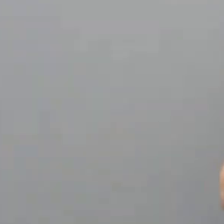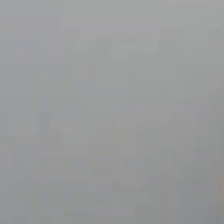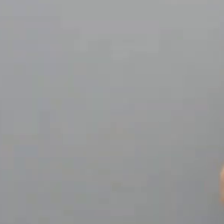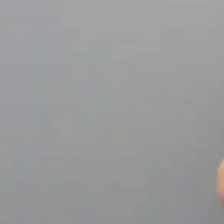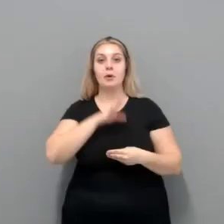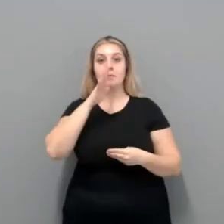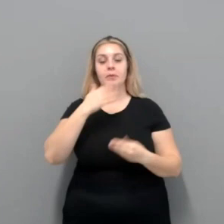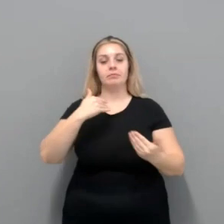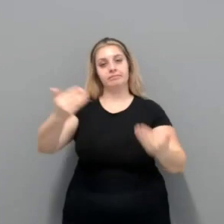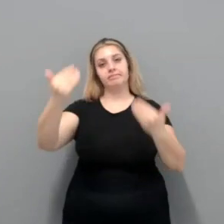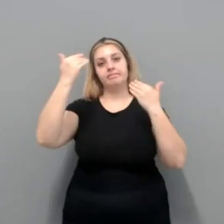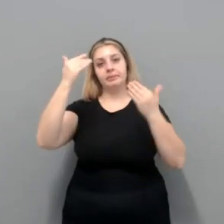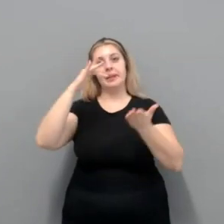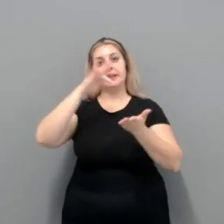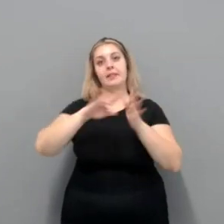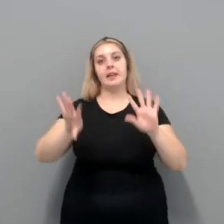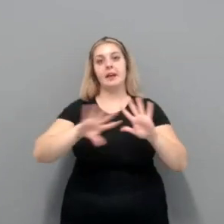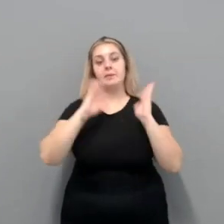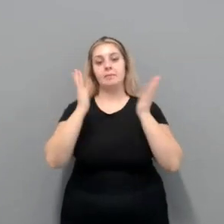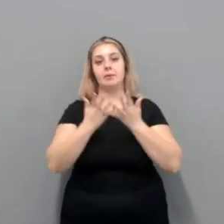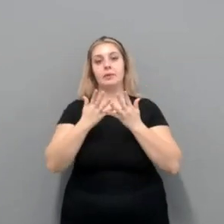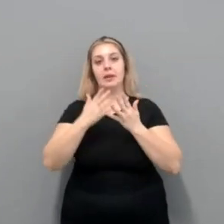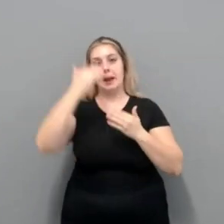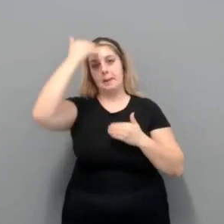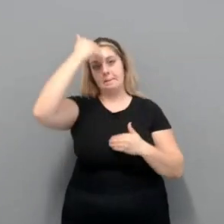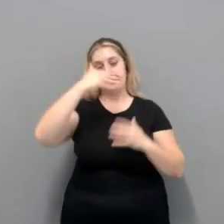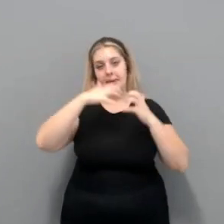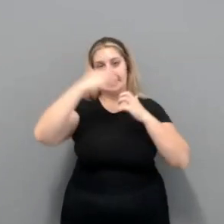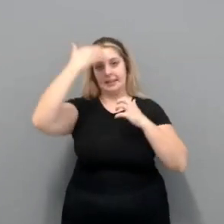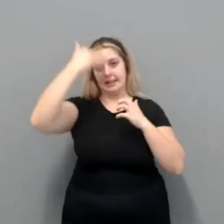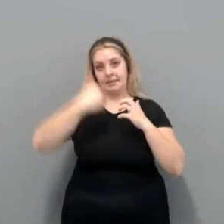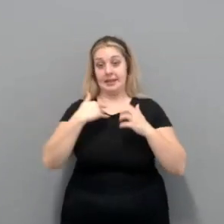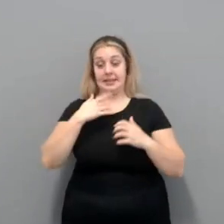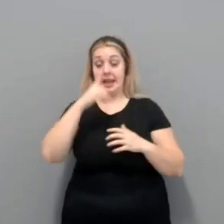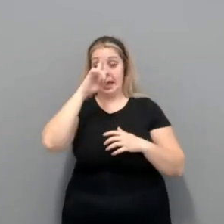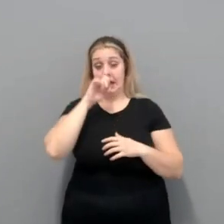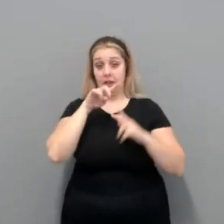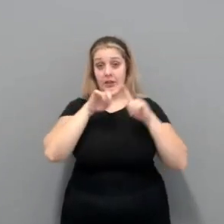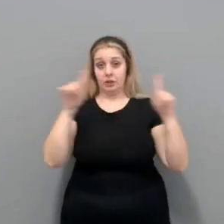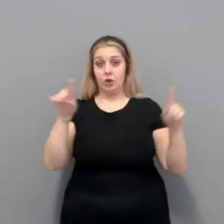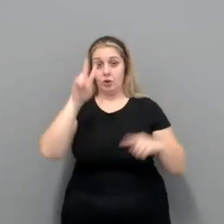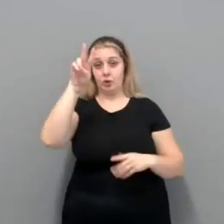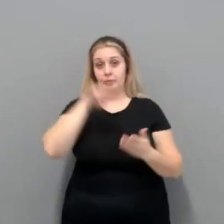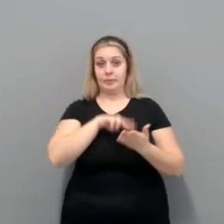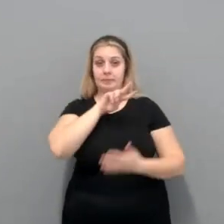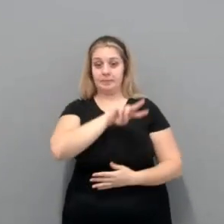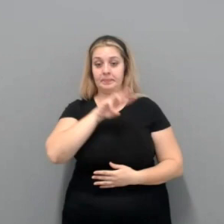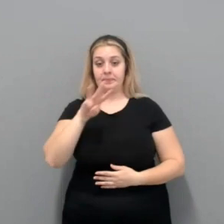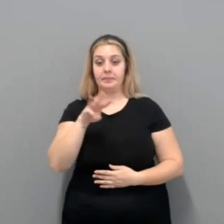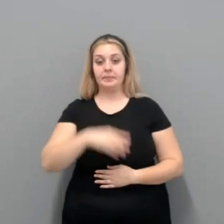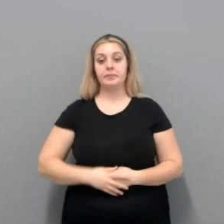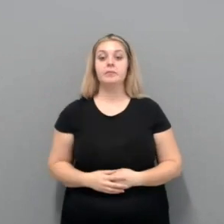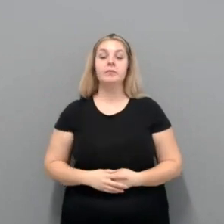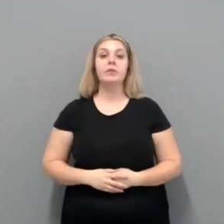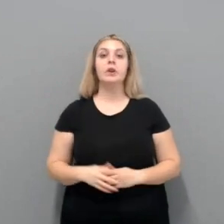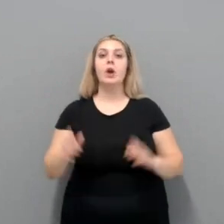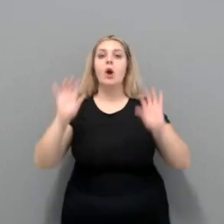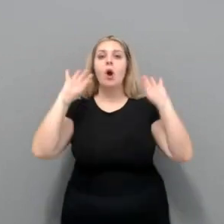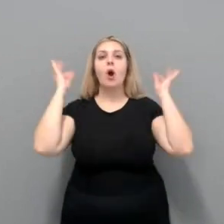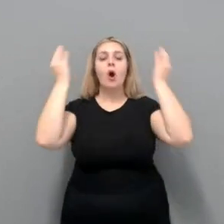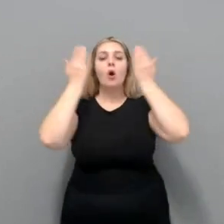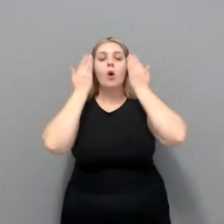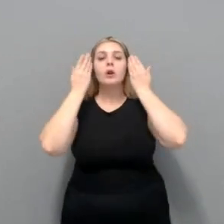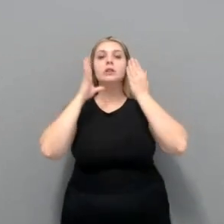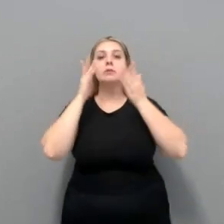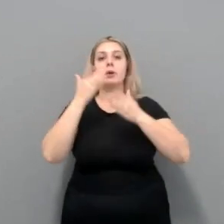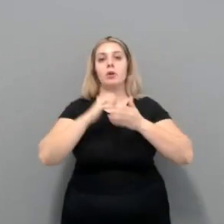de conmemoración del Día Mundial de la Parálisis Cerebral este año 2023, un congreso que organizamos desde la